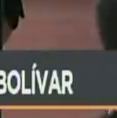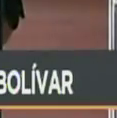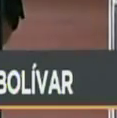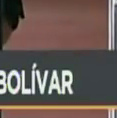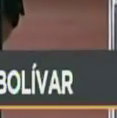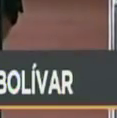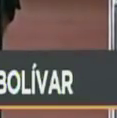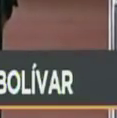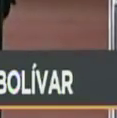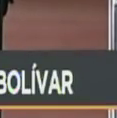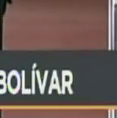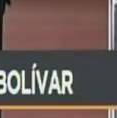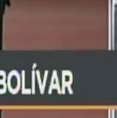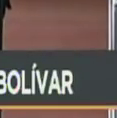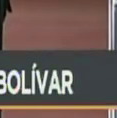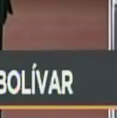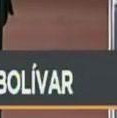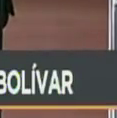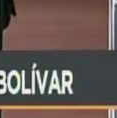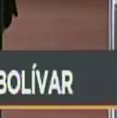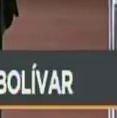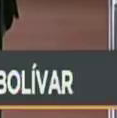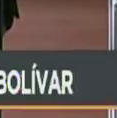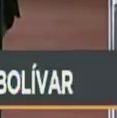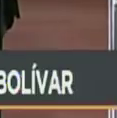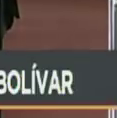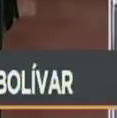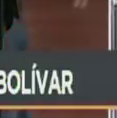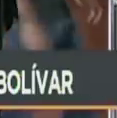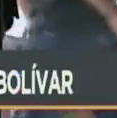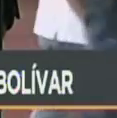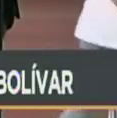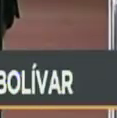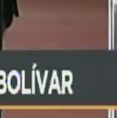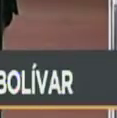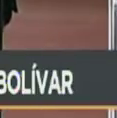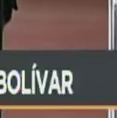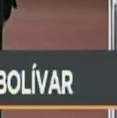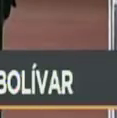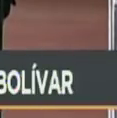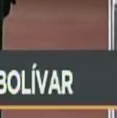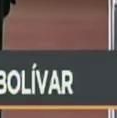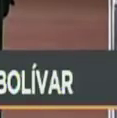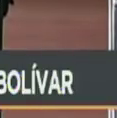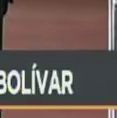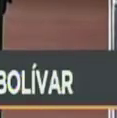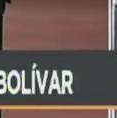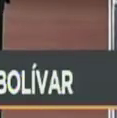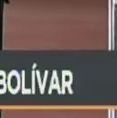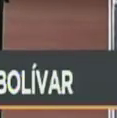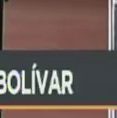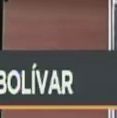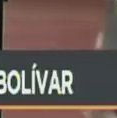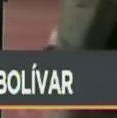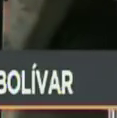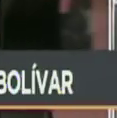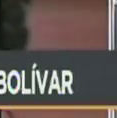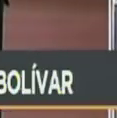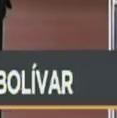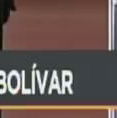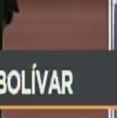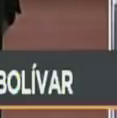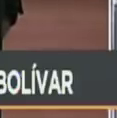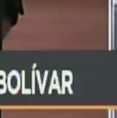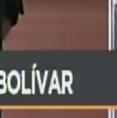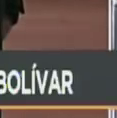y movimientos que lo respaldan hemos respetado de manera absolutamente estricta el acuerdo de garantías electorales